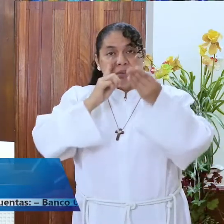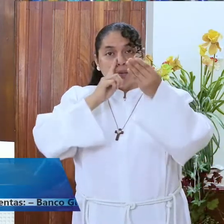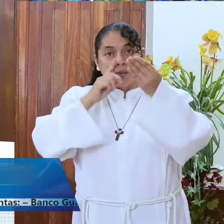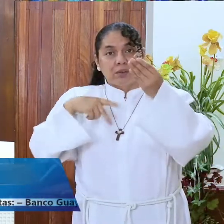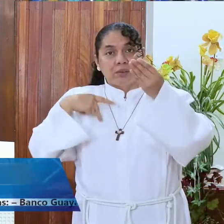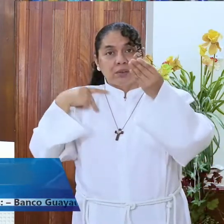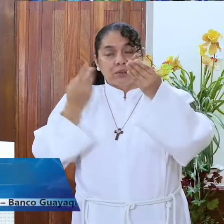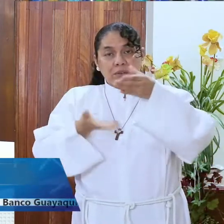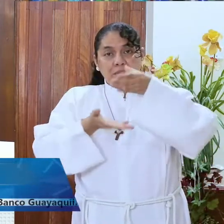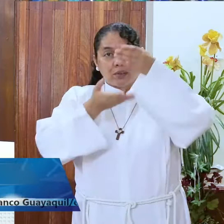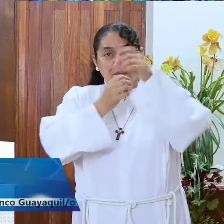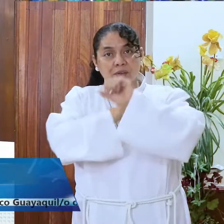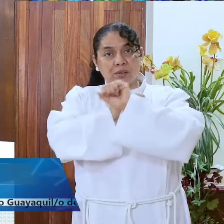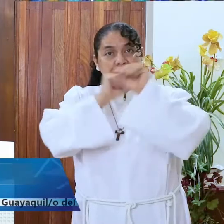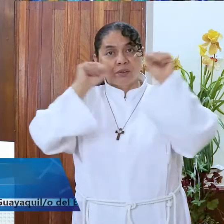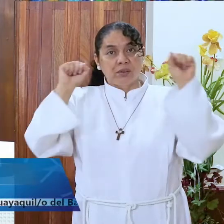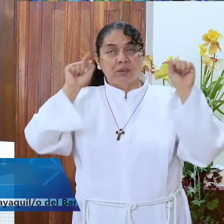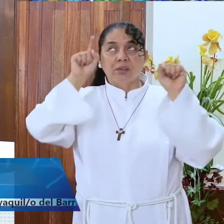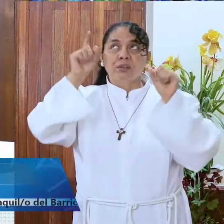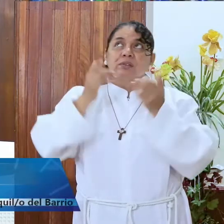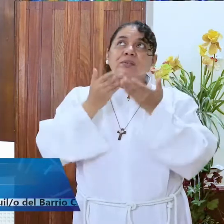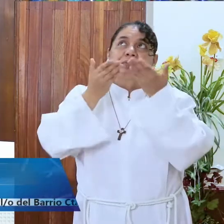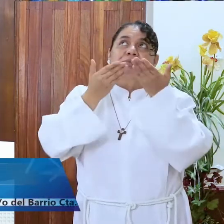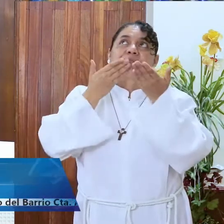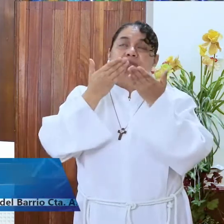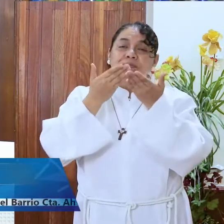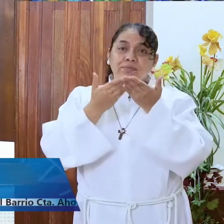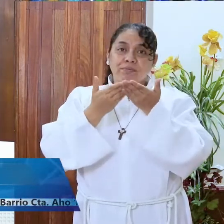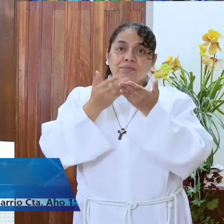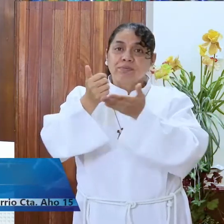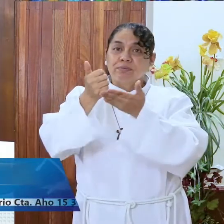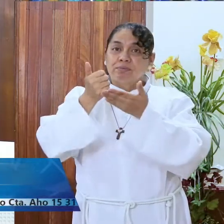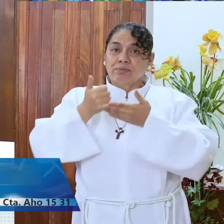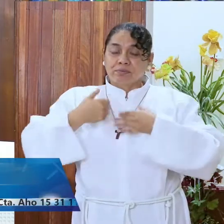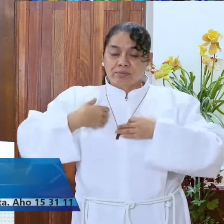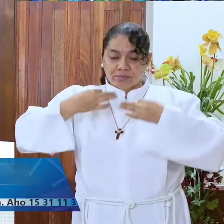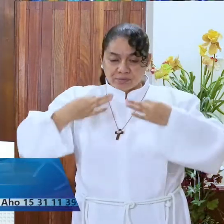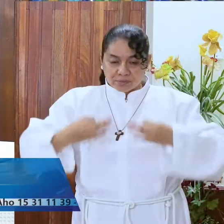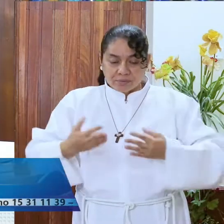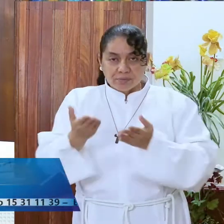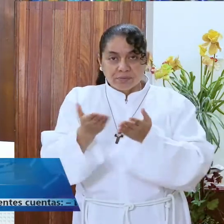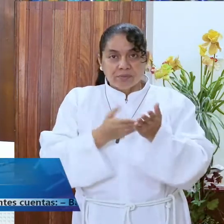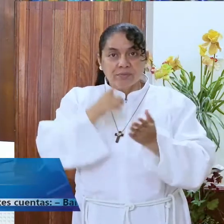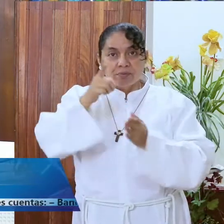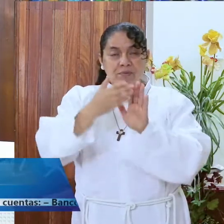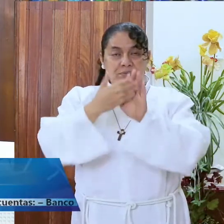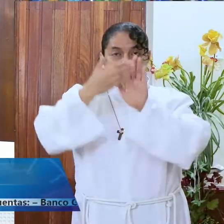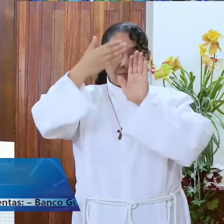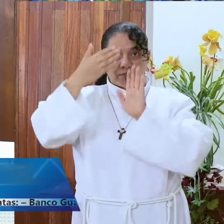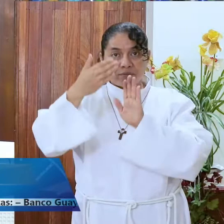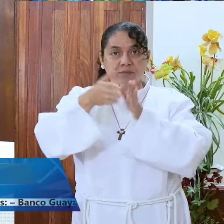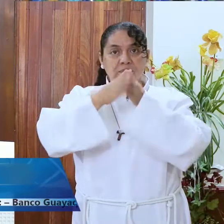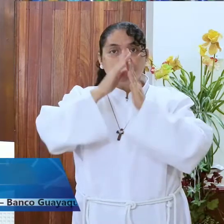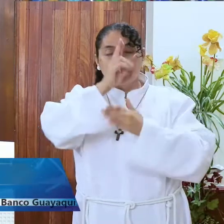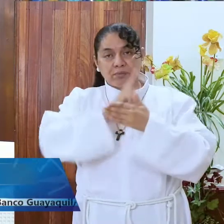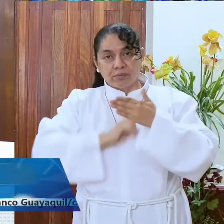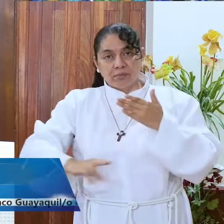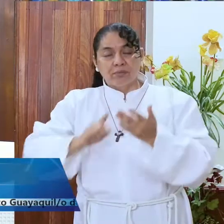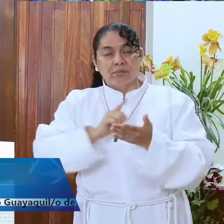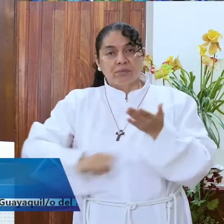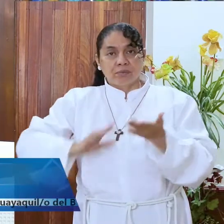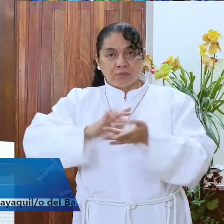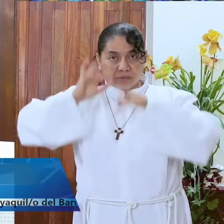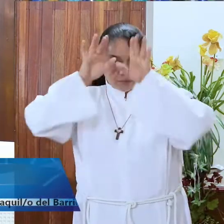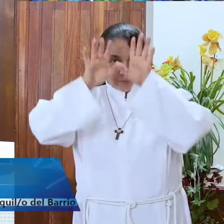cáliz de salvación y te damos gracias porque nos haces dignos de servirte en tu presencia te pedimos humildemente